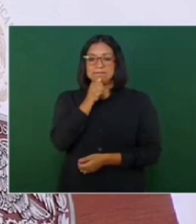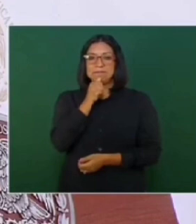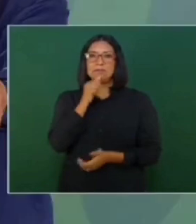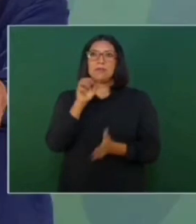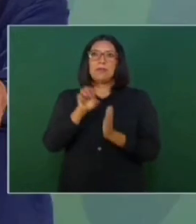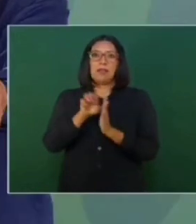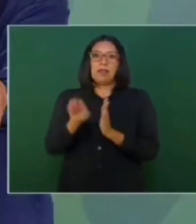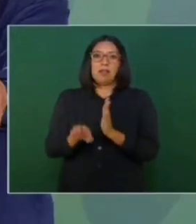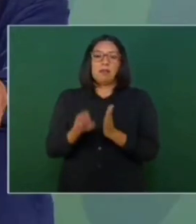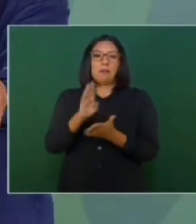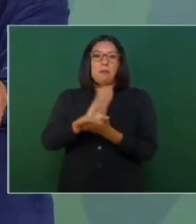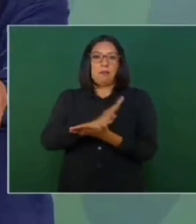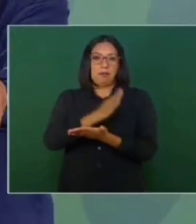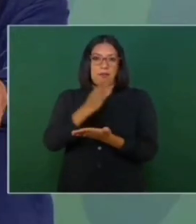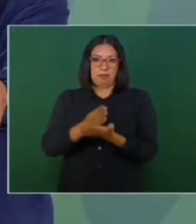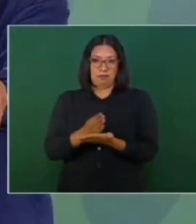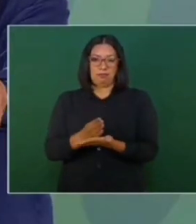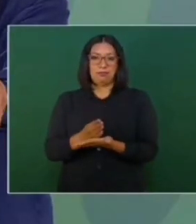Bacalar,